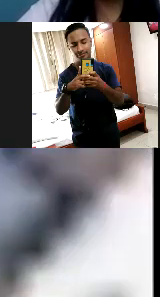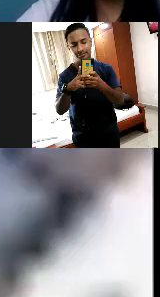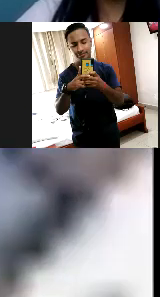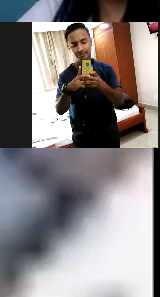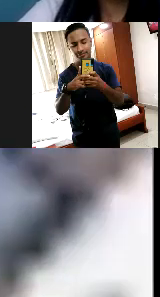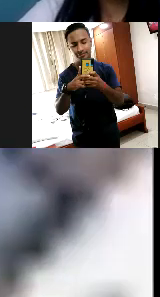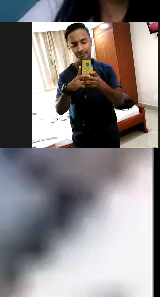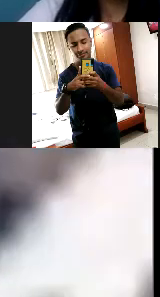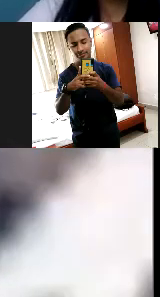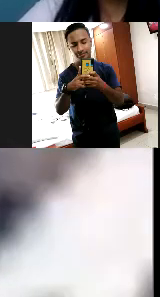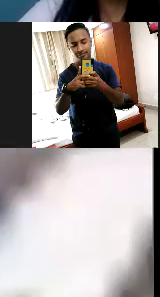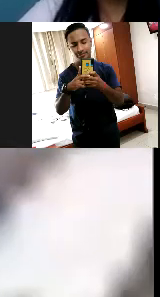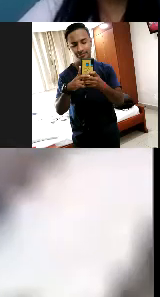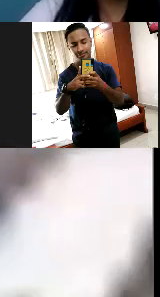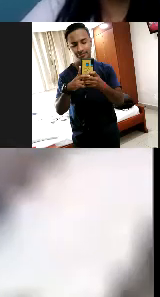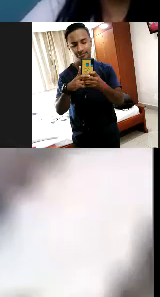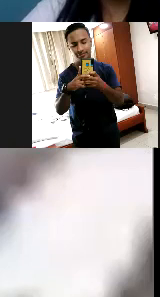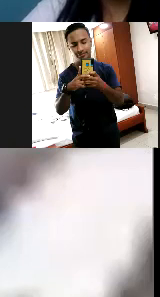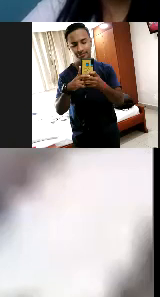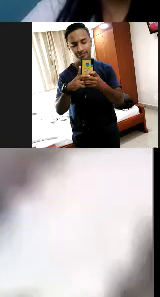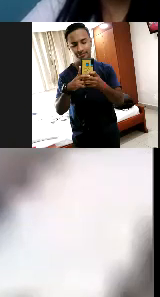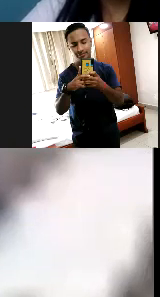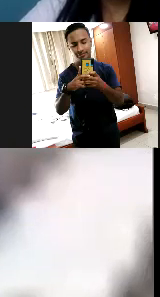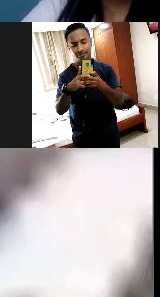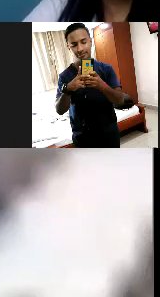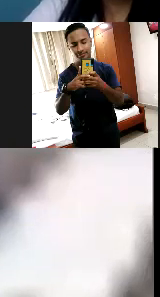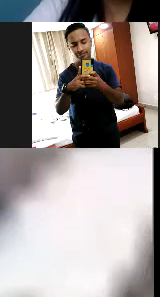una hemodiálisis, todo debe ser estéril.